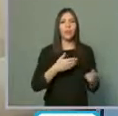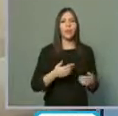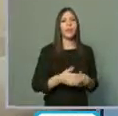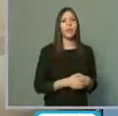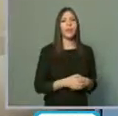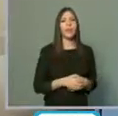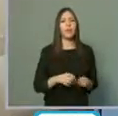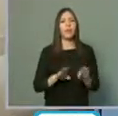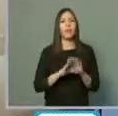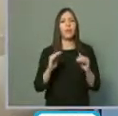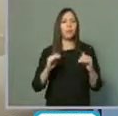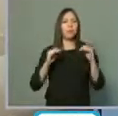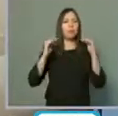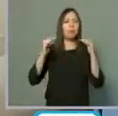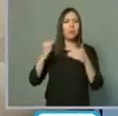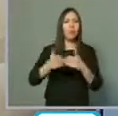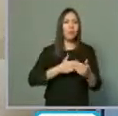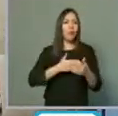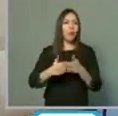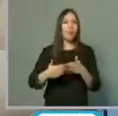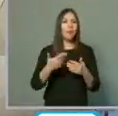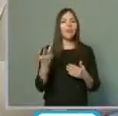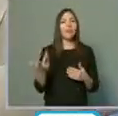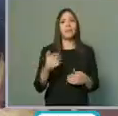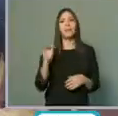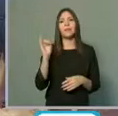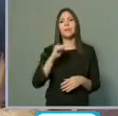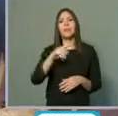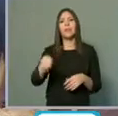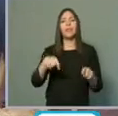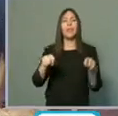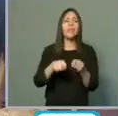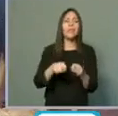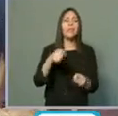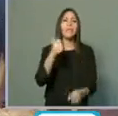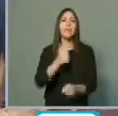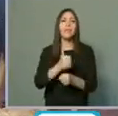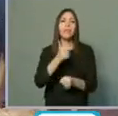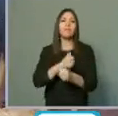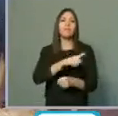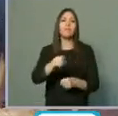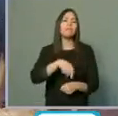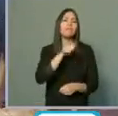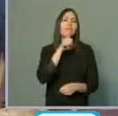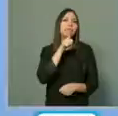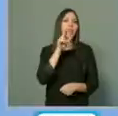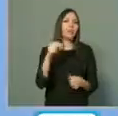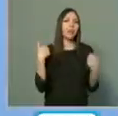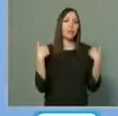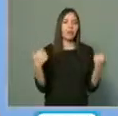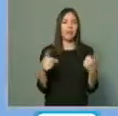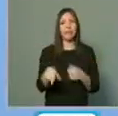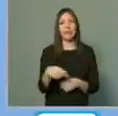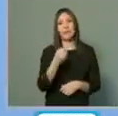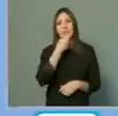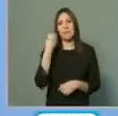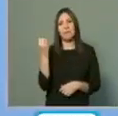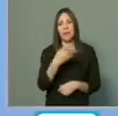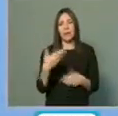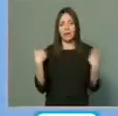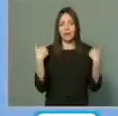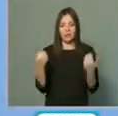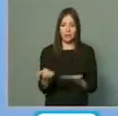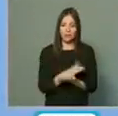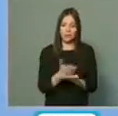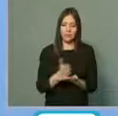poco más millennials que a lo mejor pues las tías, las abuelitas o nosotros no entendemos, y es una buena manera de tener como